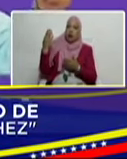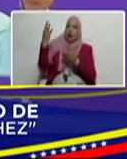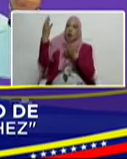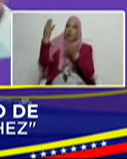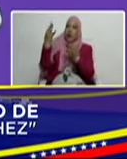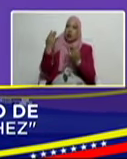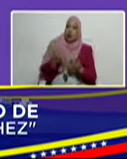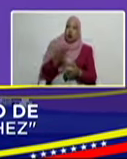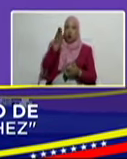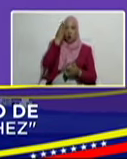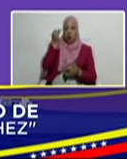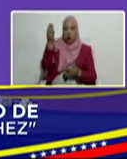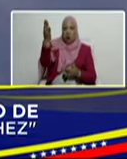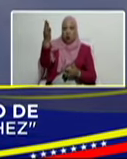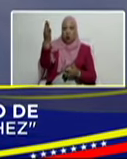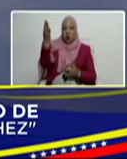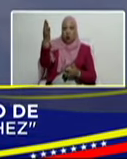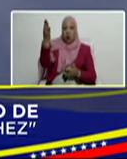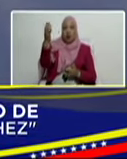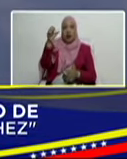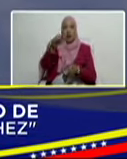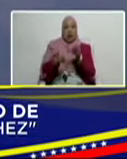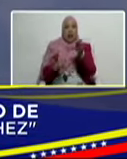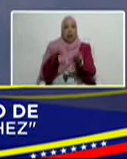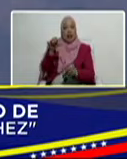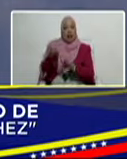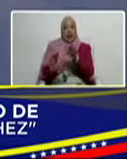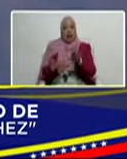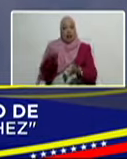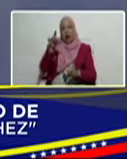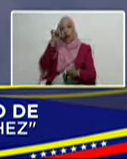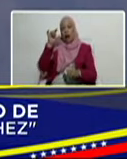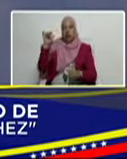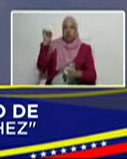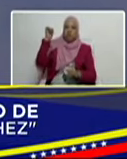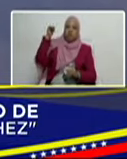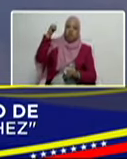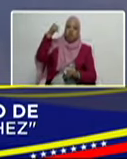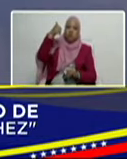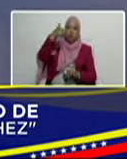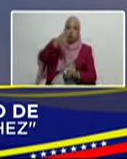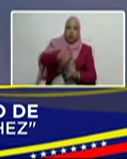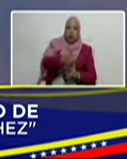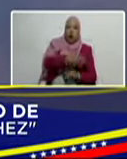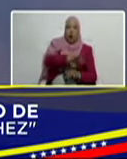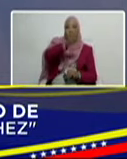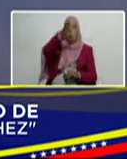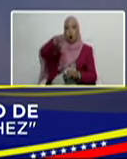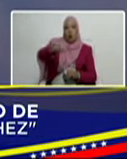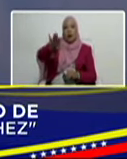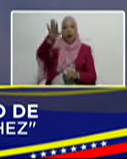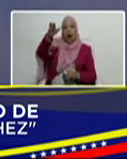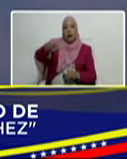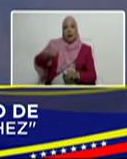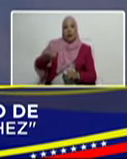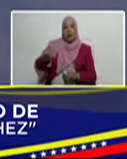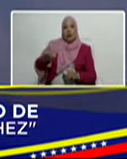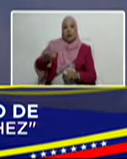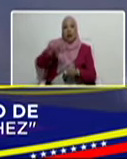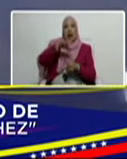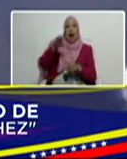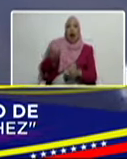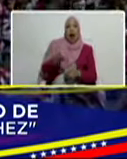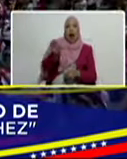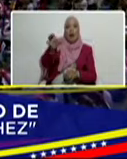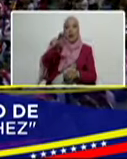bendiciéndonos, esa montaña de siglos, de milenios que ha estado aquí, acompañando a toda